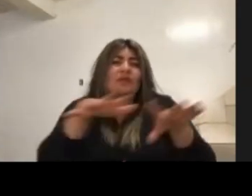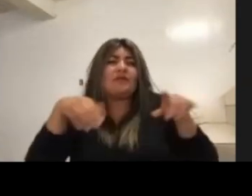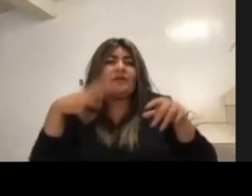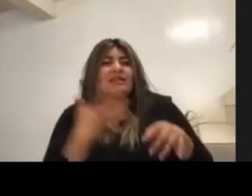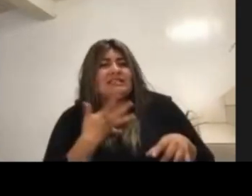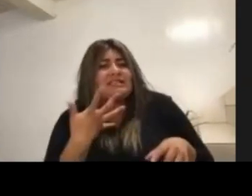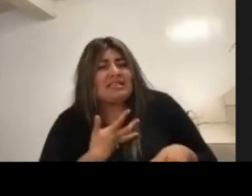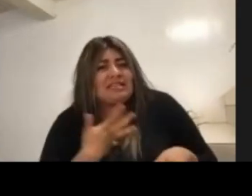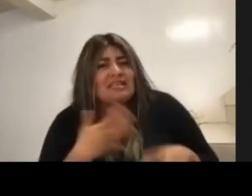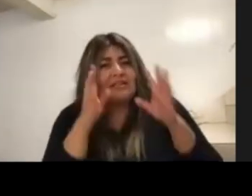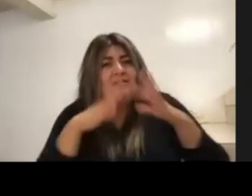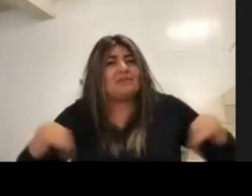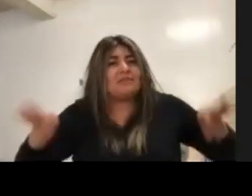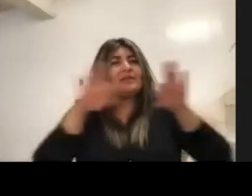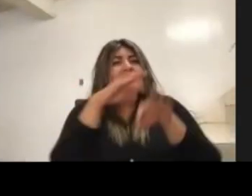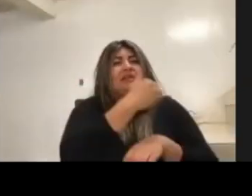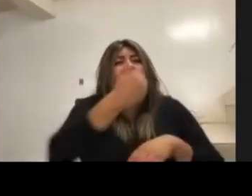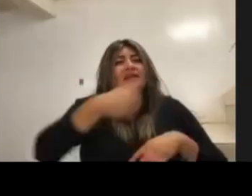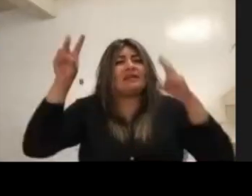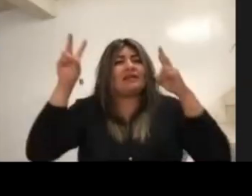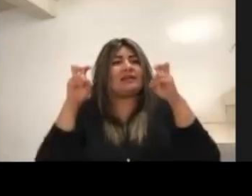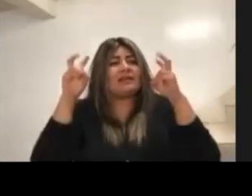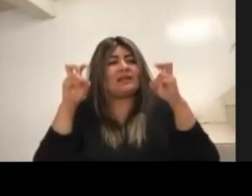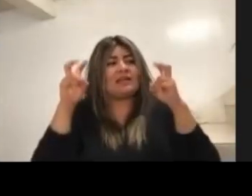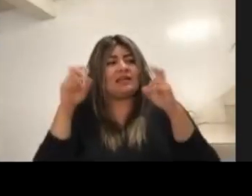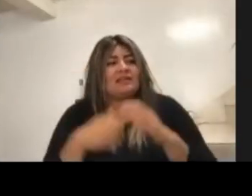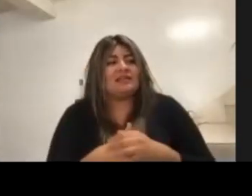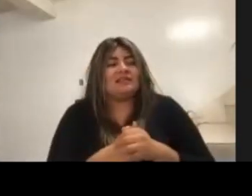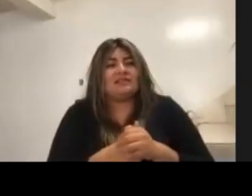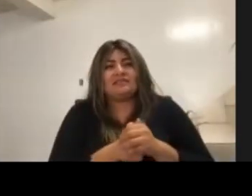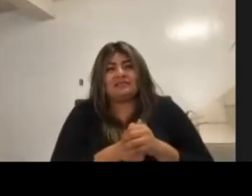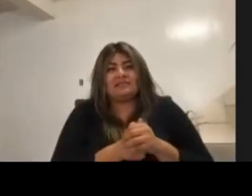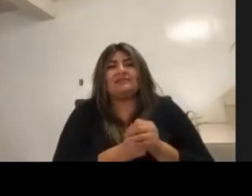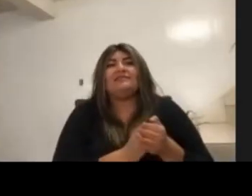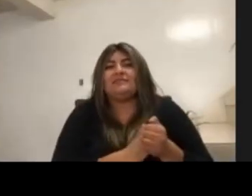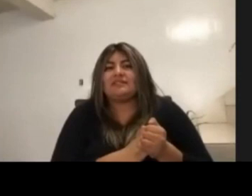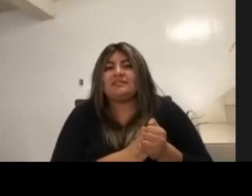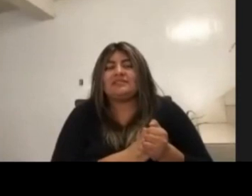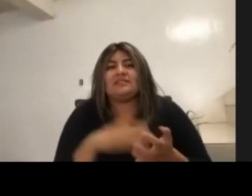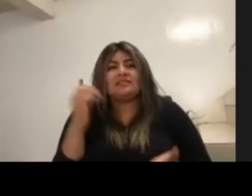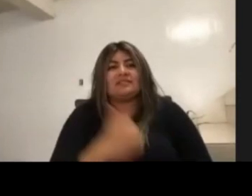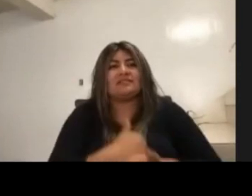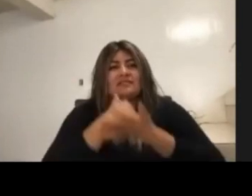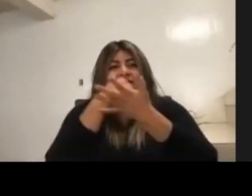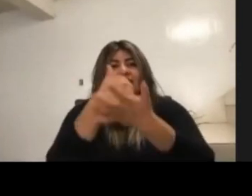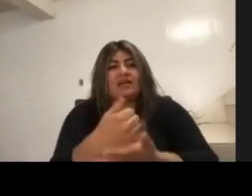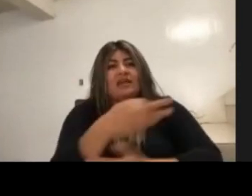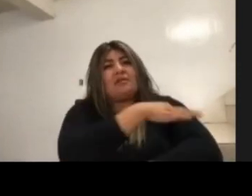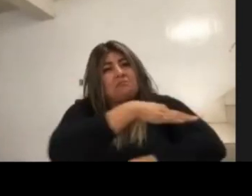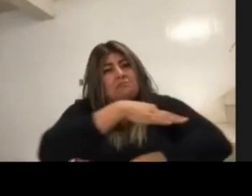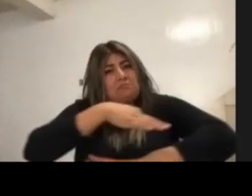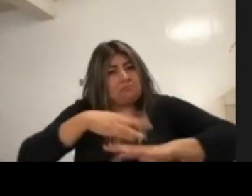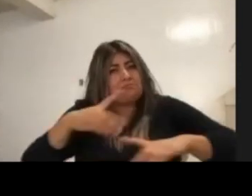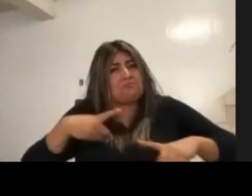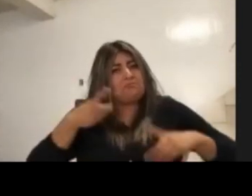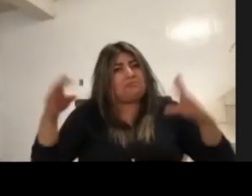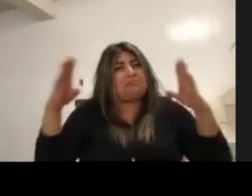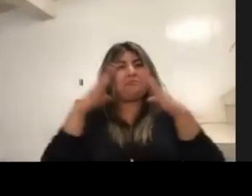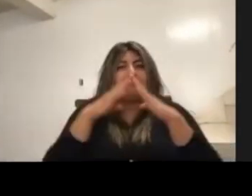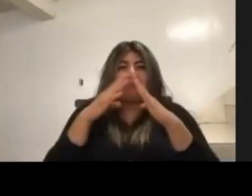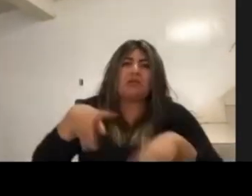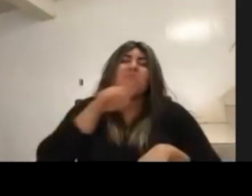dando por parte de la maestra, el apoyo que el familiar, ya sea mamá,